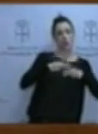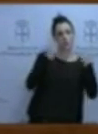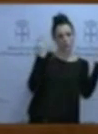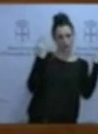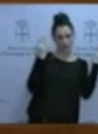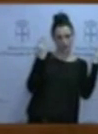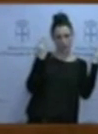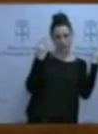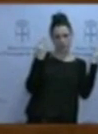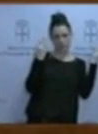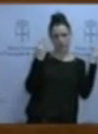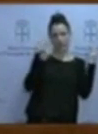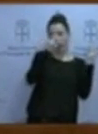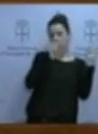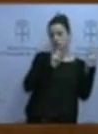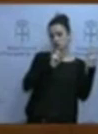tanto en